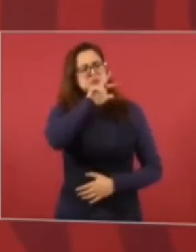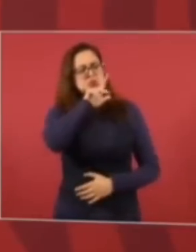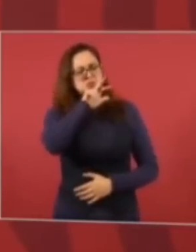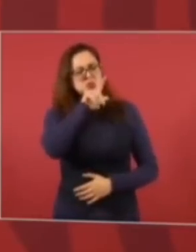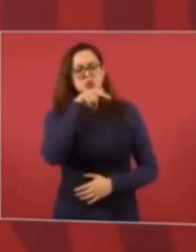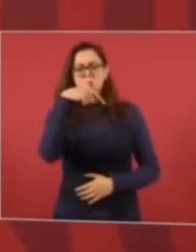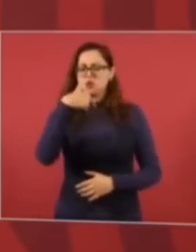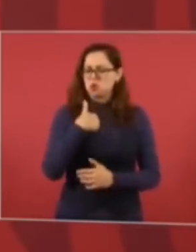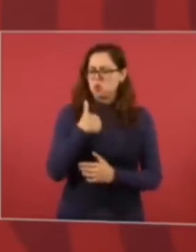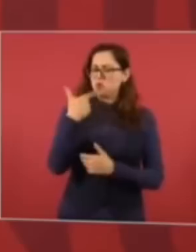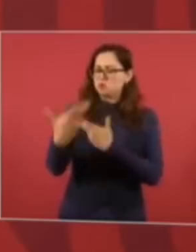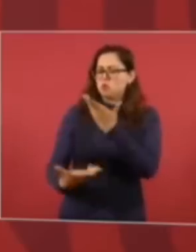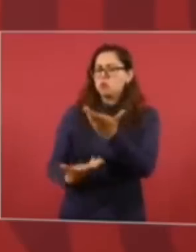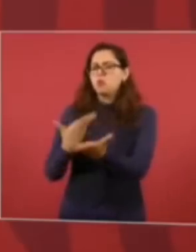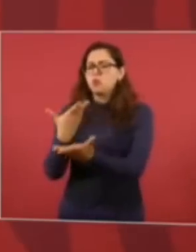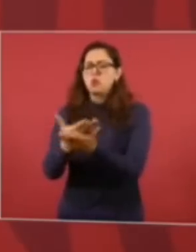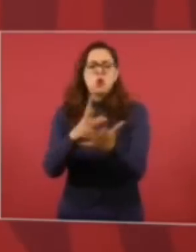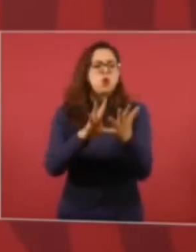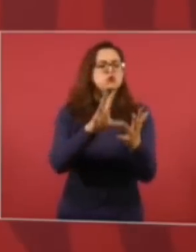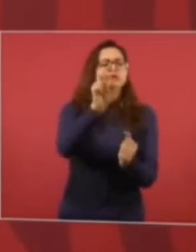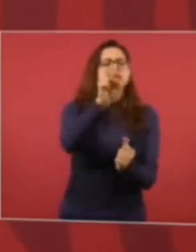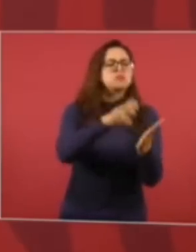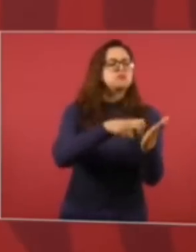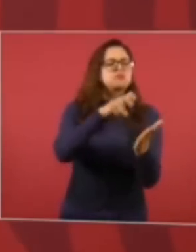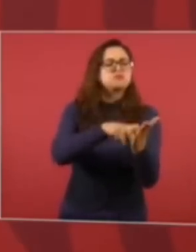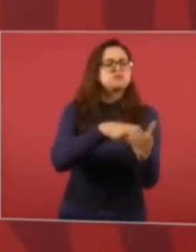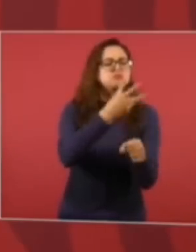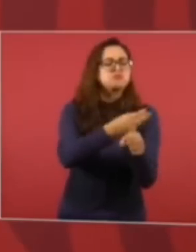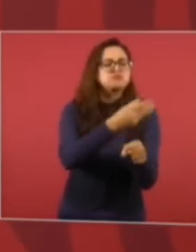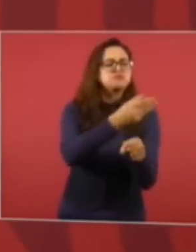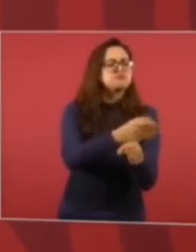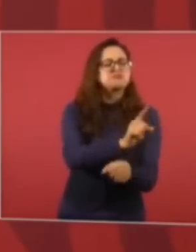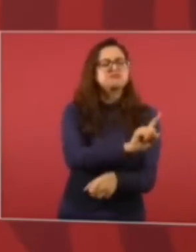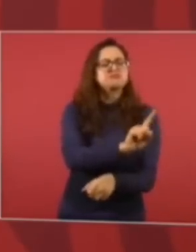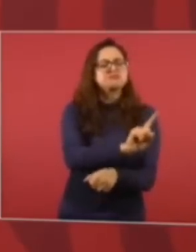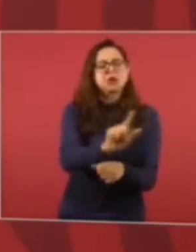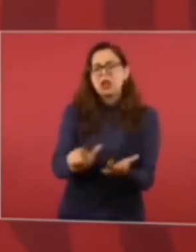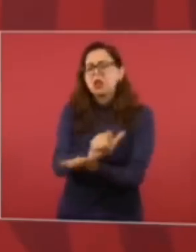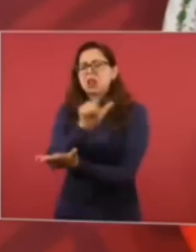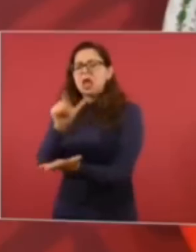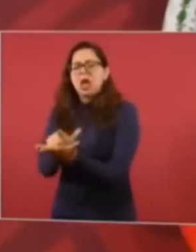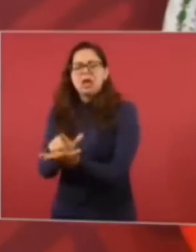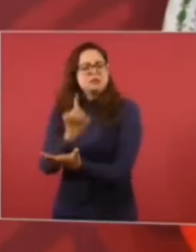de dos terceras partes un plan b